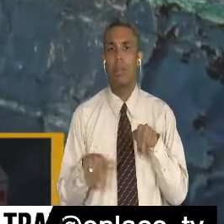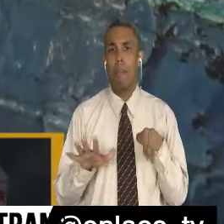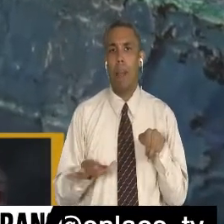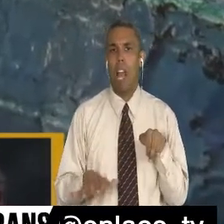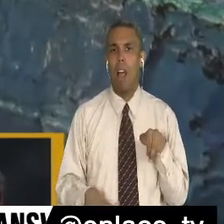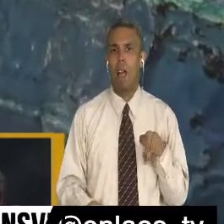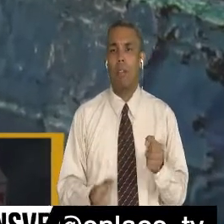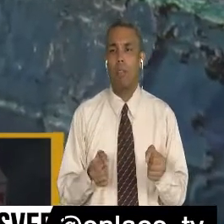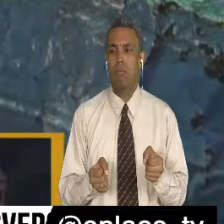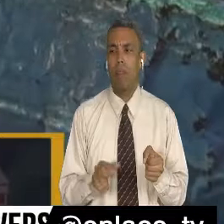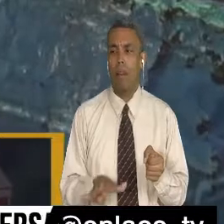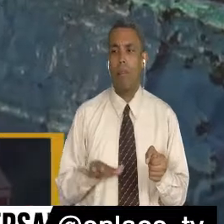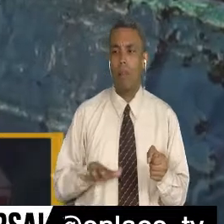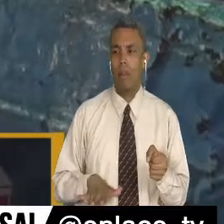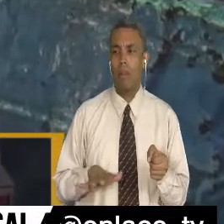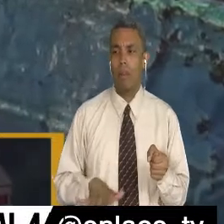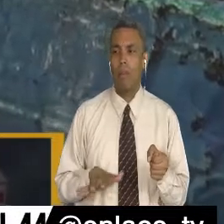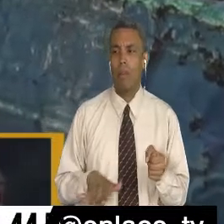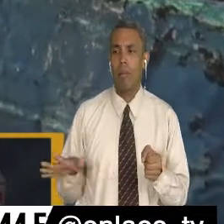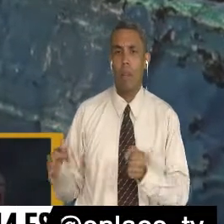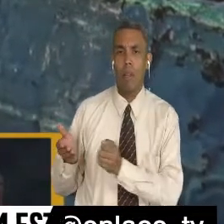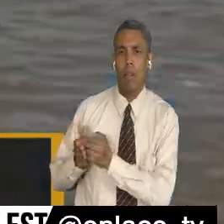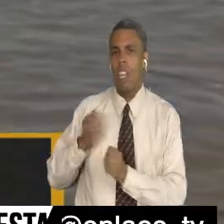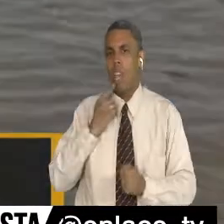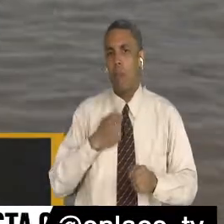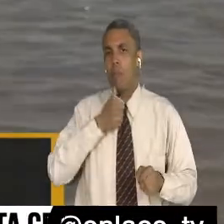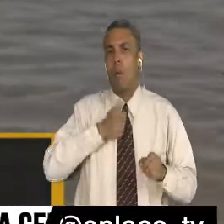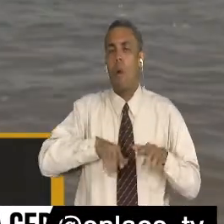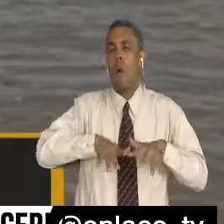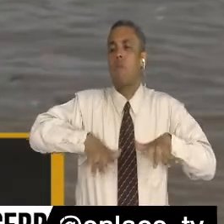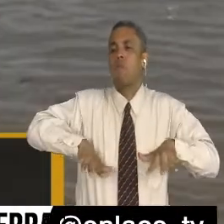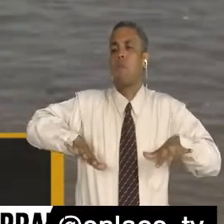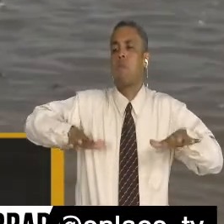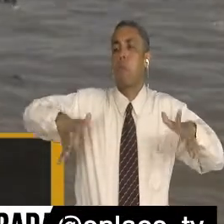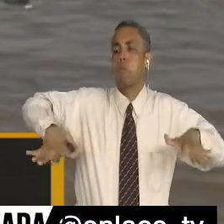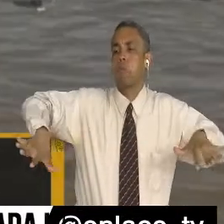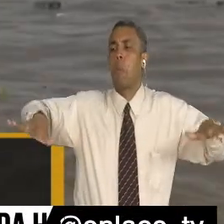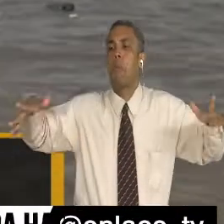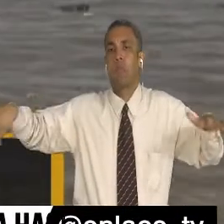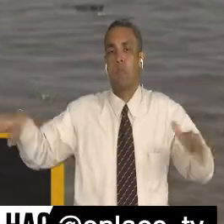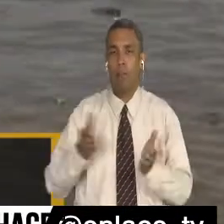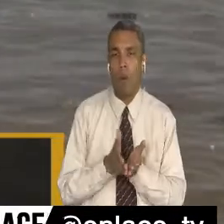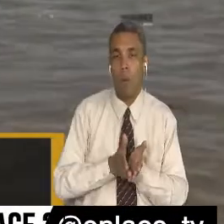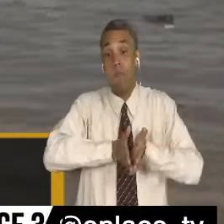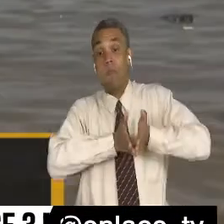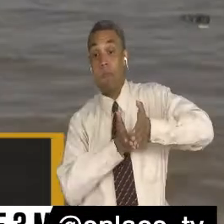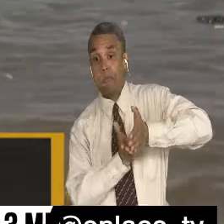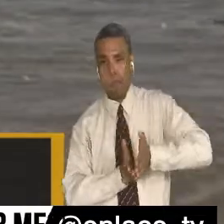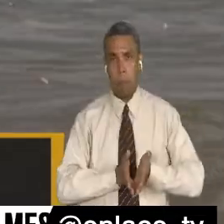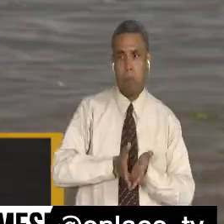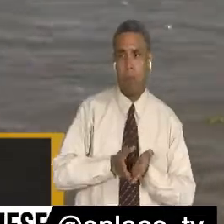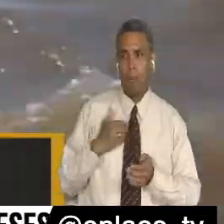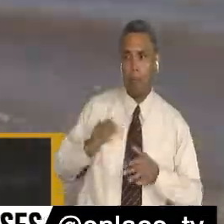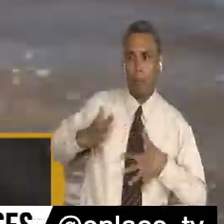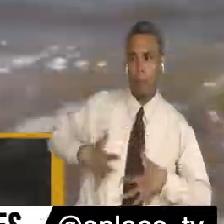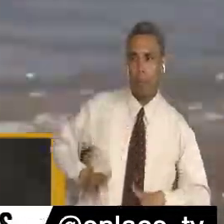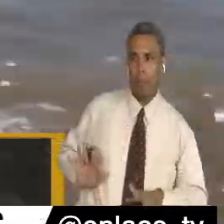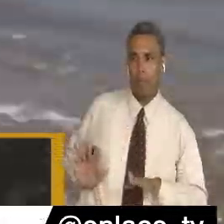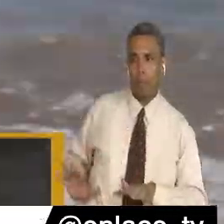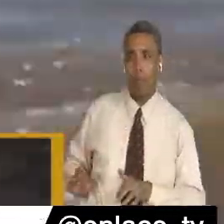saben que tienen que tener mucho cuidado cuando va embarcación pequeña bajando. El río Magdalena tiene 16 metros de profundidad aproximadamente. Su